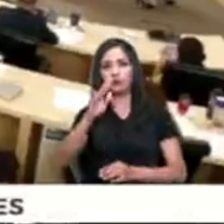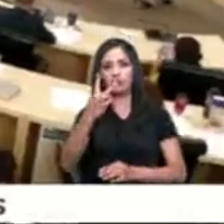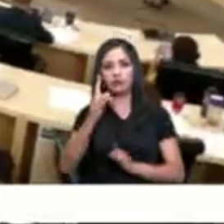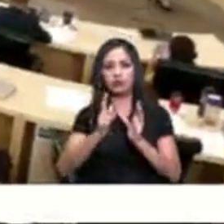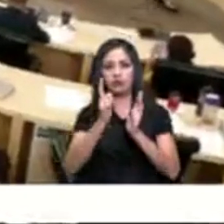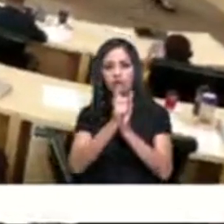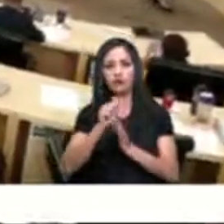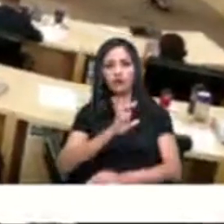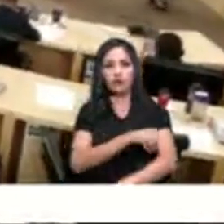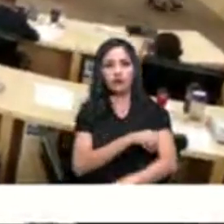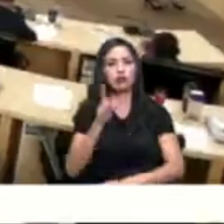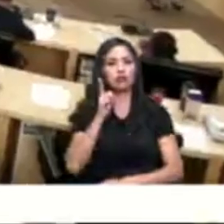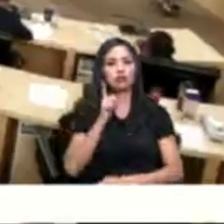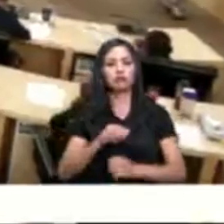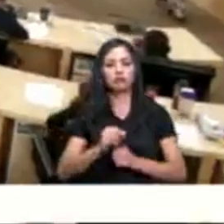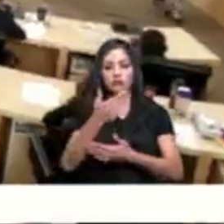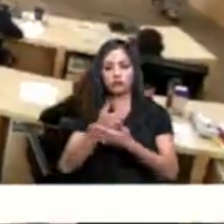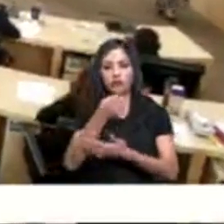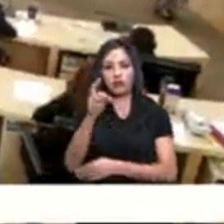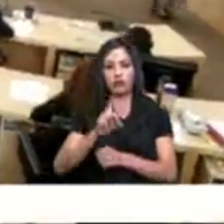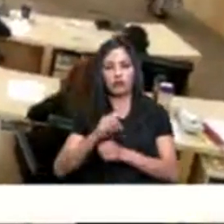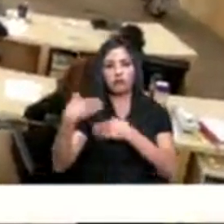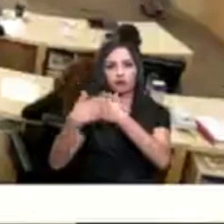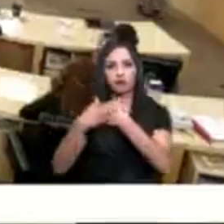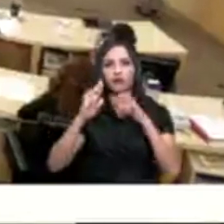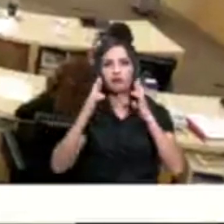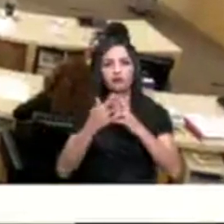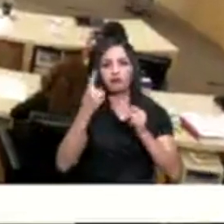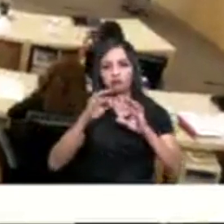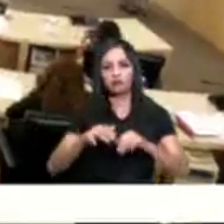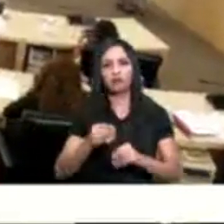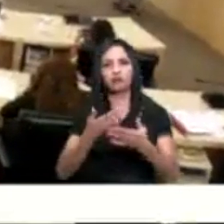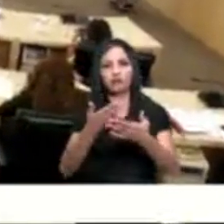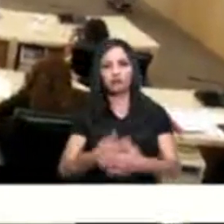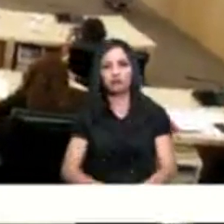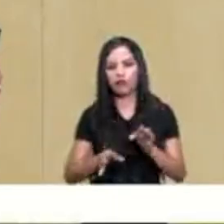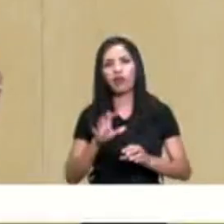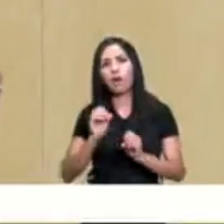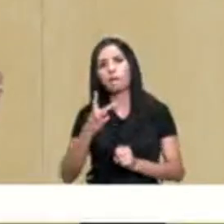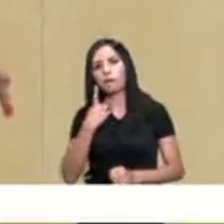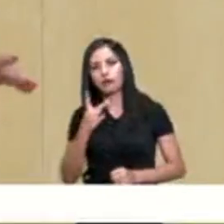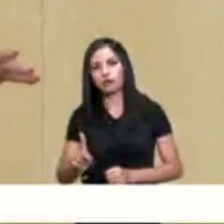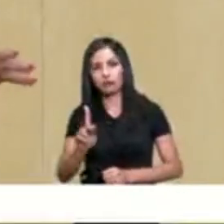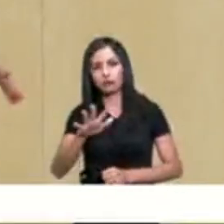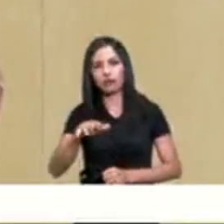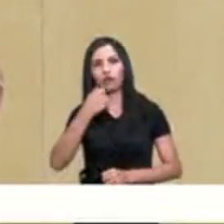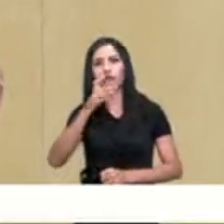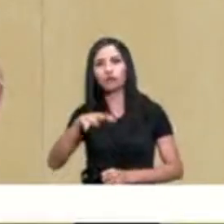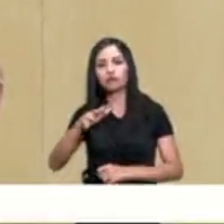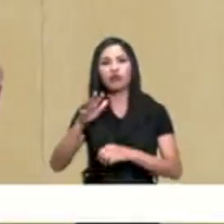manera legítima a través de medios que se traducen en normas jurídicas o políticas públicas que